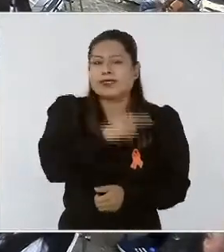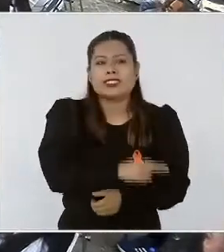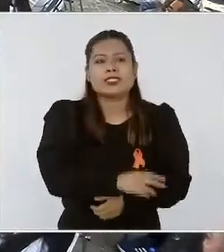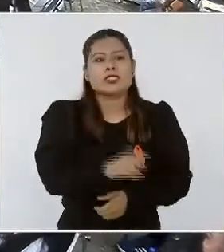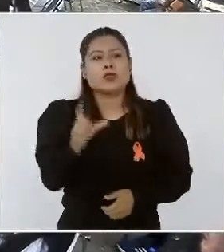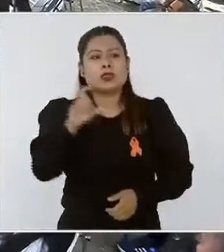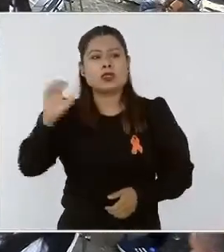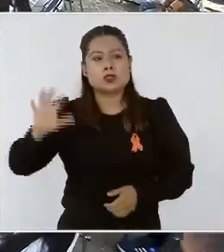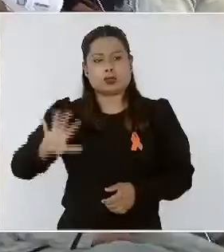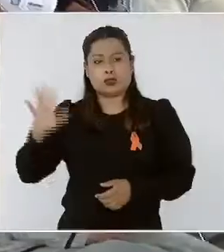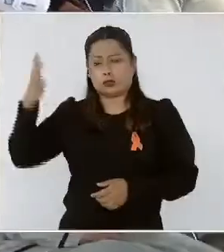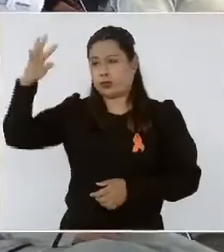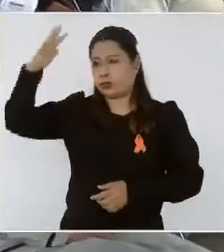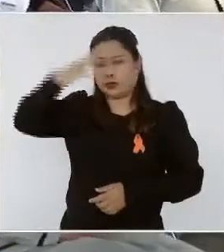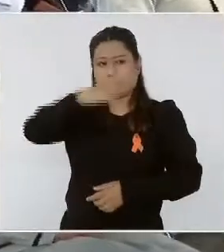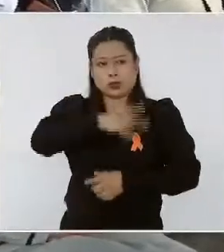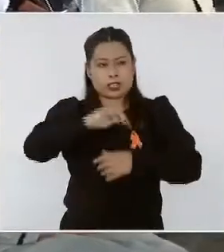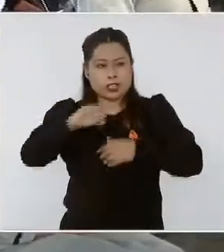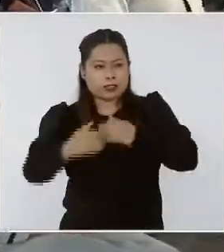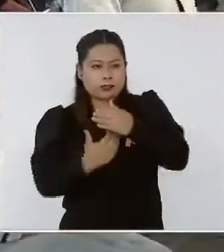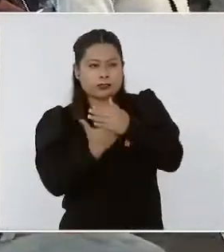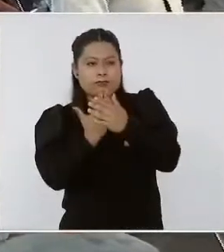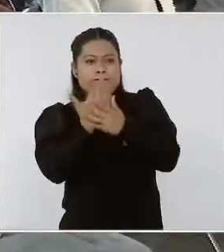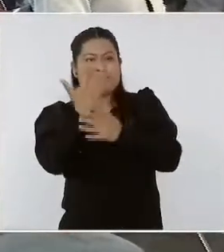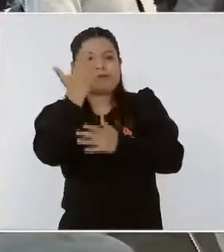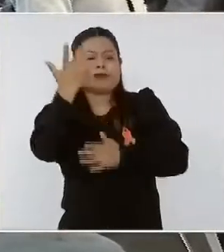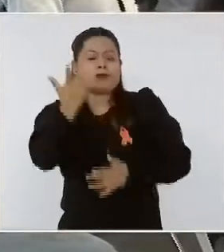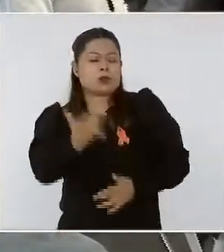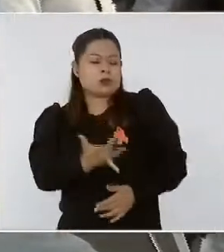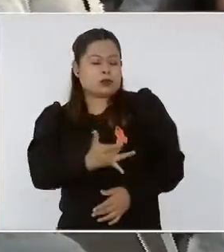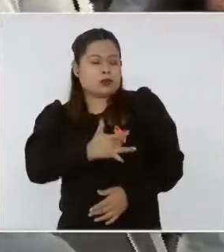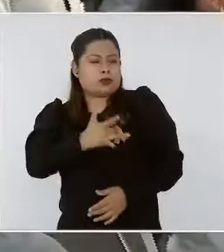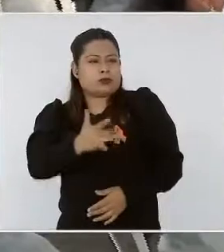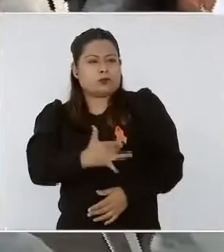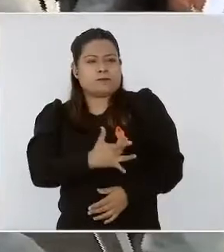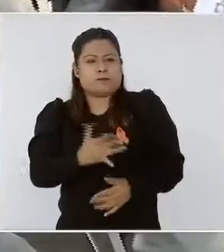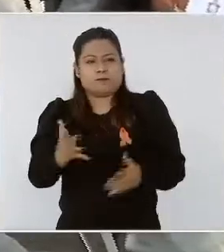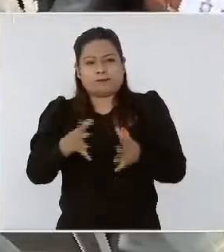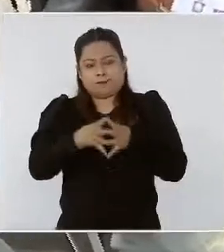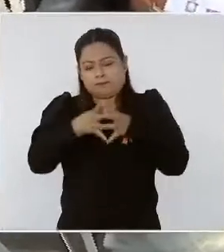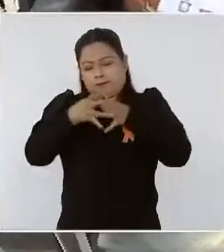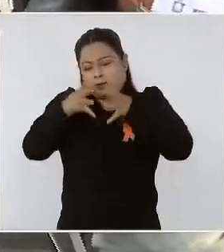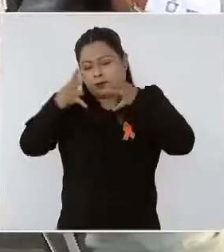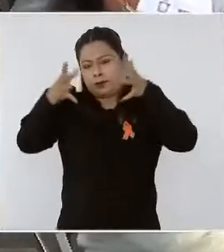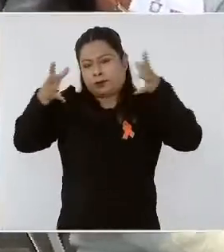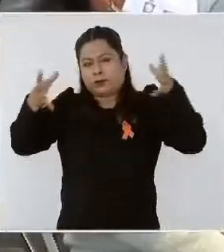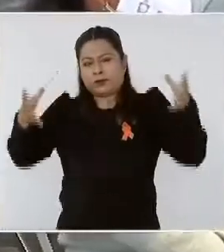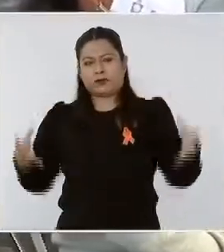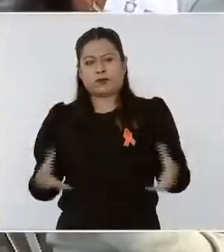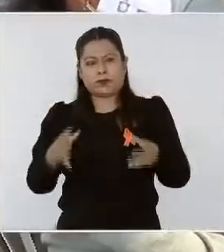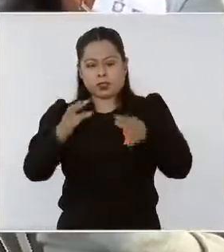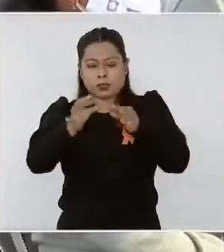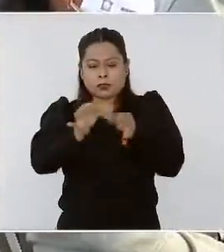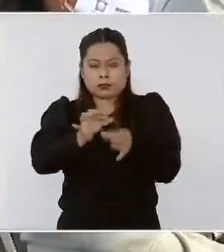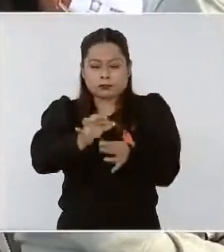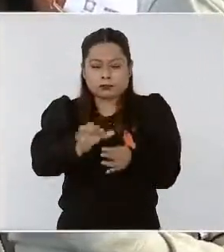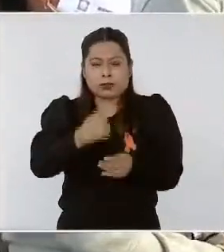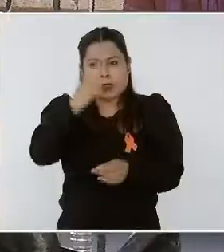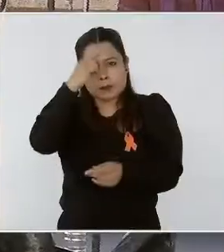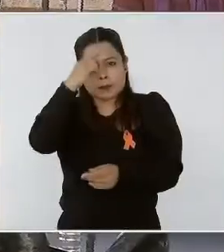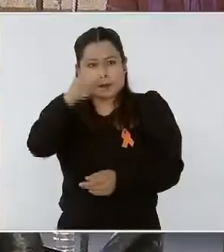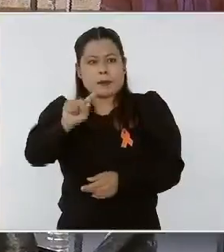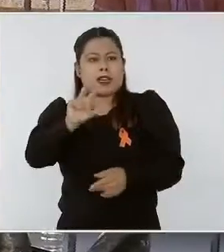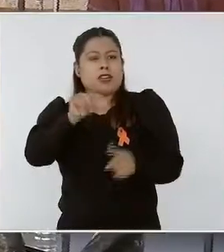cuando el sol te quiere amanecer. El corazón engrandece por ir a la pizca, para